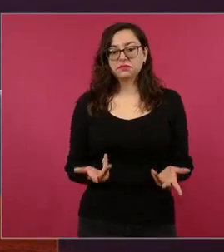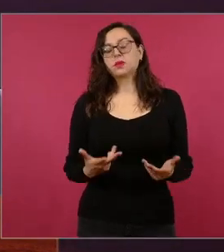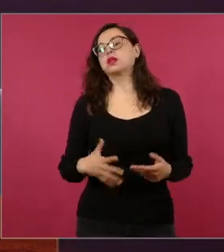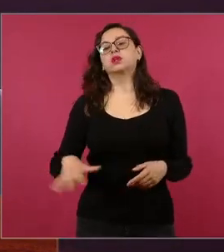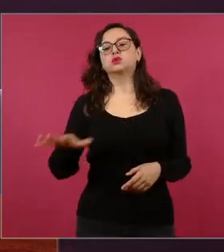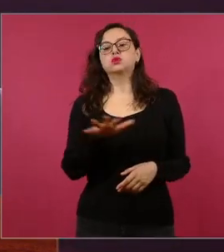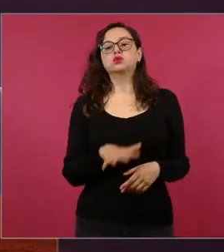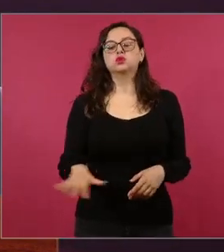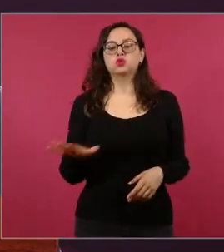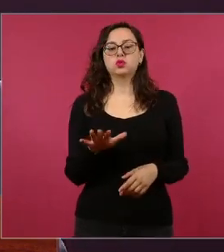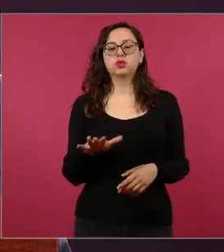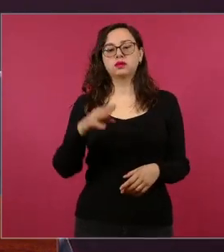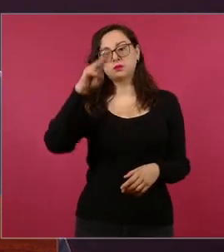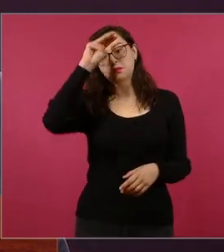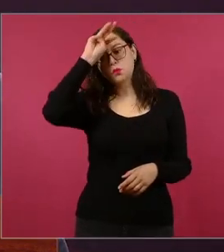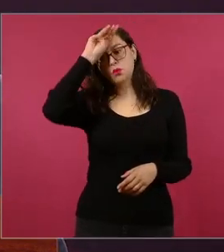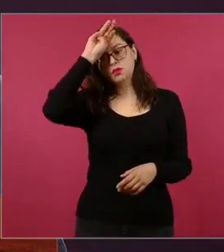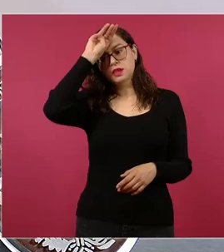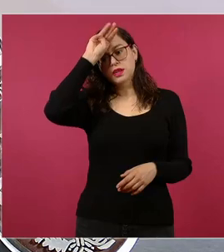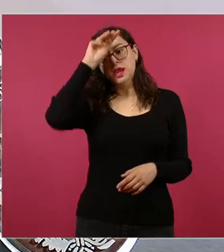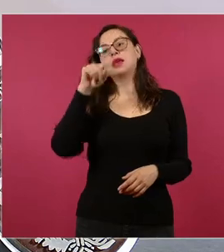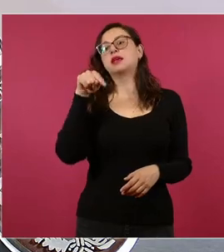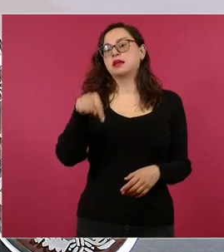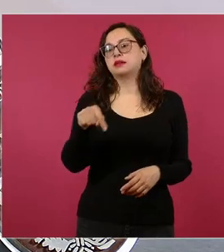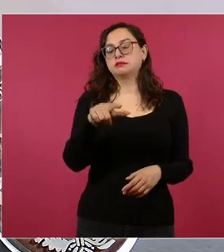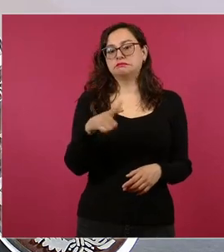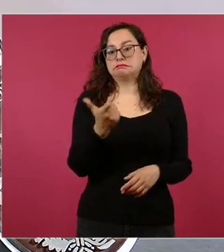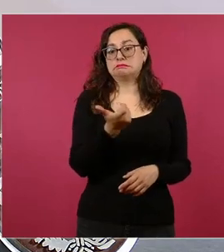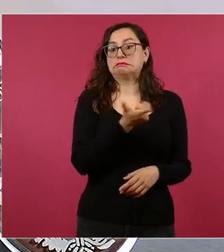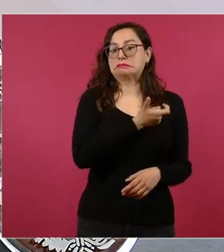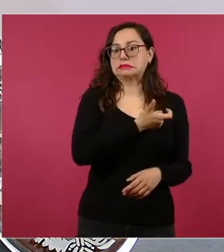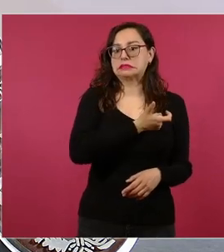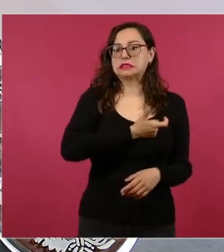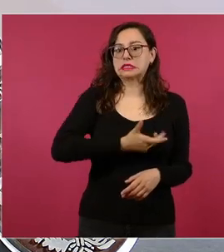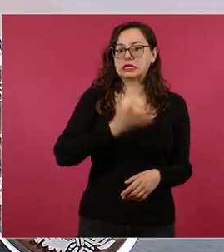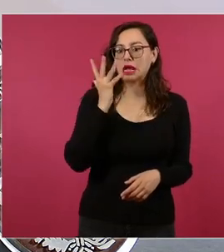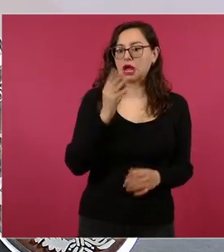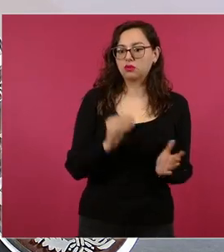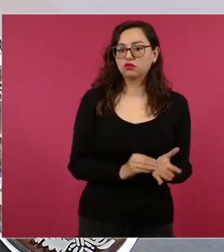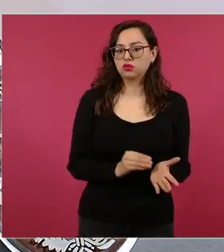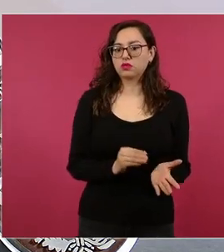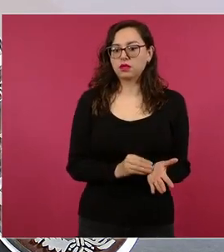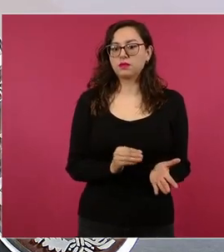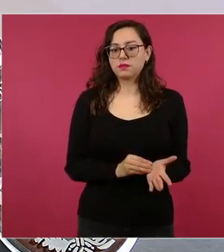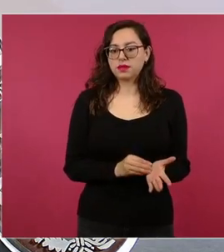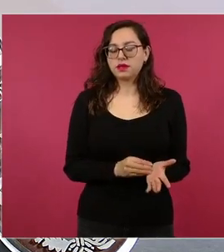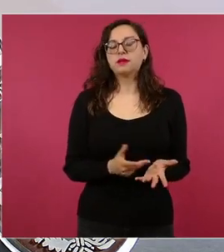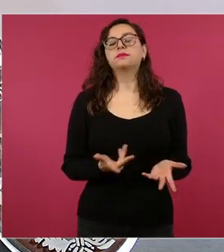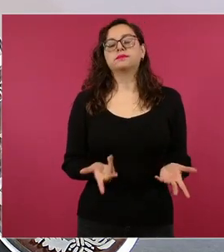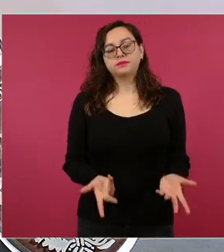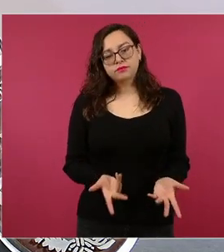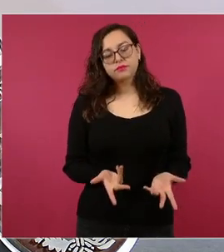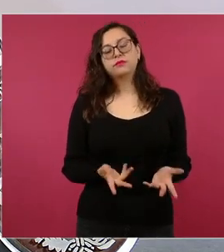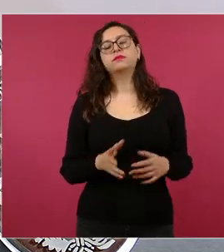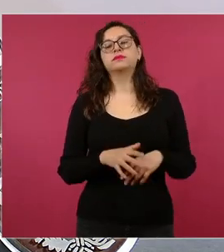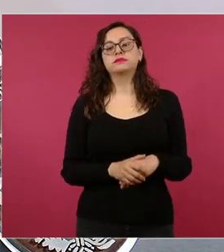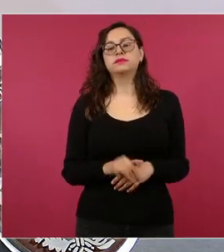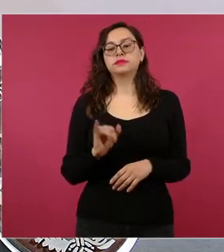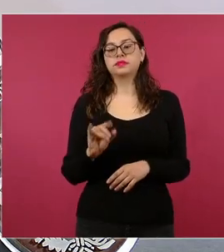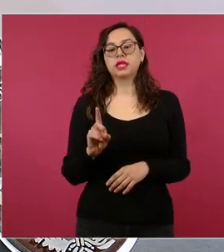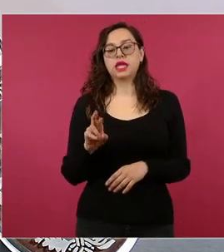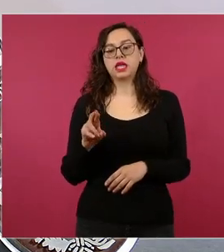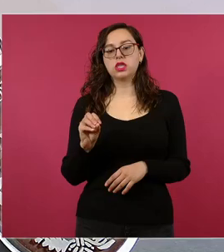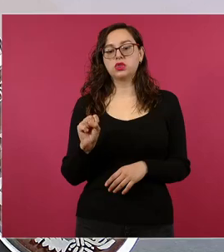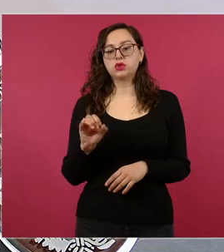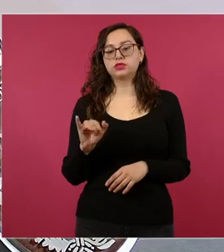zona metropolitana de Monterrey, con precios bastante elevados, como lo vamos a ver a continuación. Hidrocina, Orsan y G500 son las